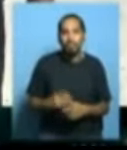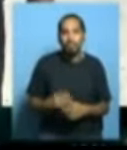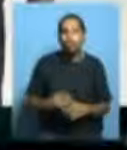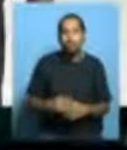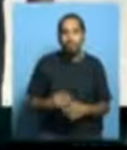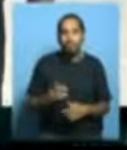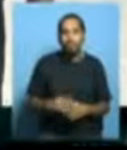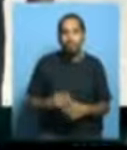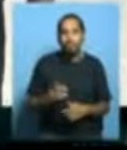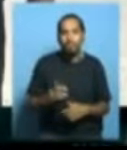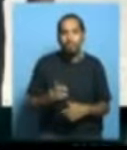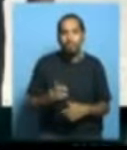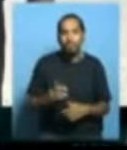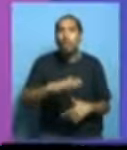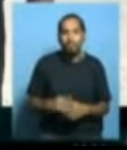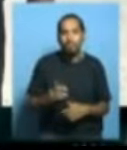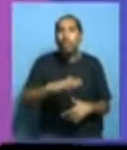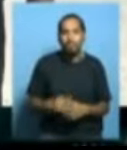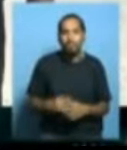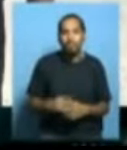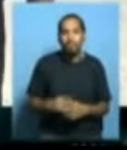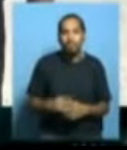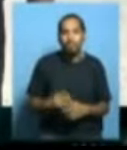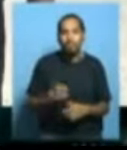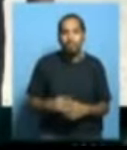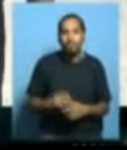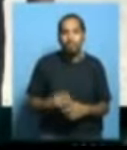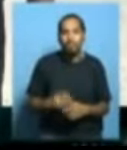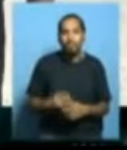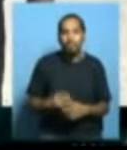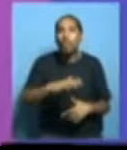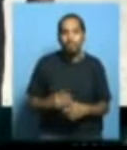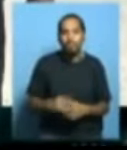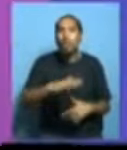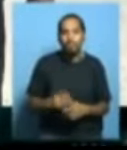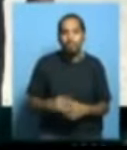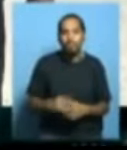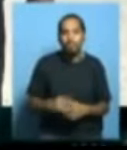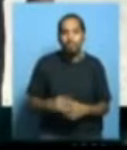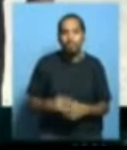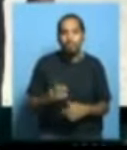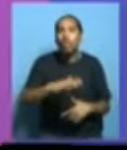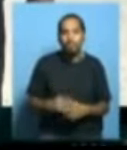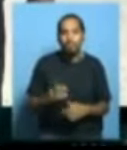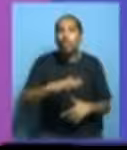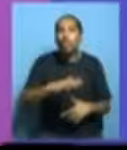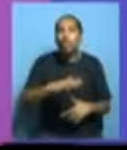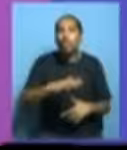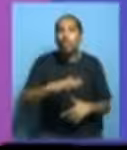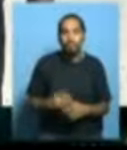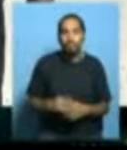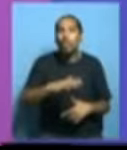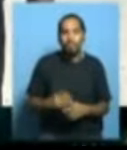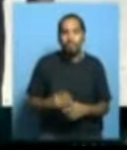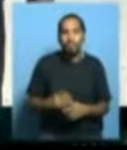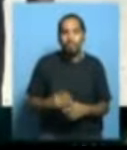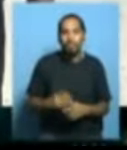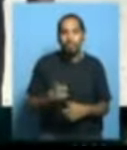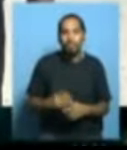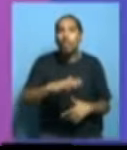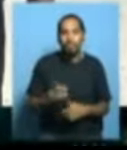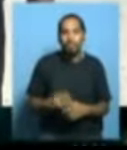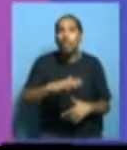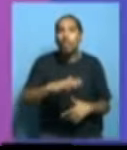todavía siguen allí los efectivos del cuerpo de bomberos tratando de ver que se pueda entonces interrumpir